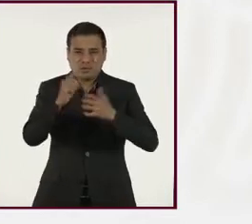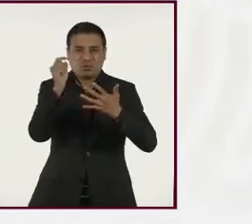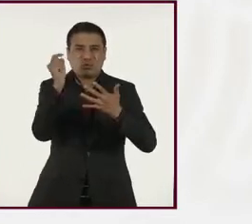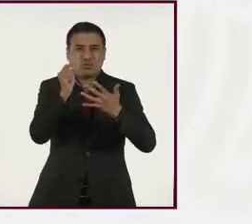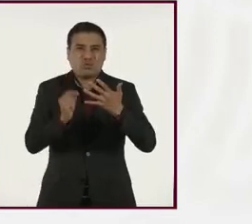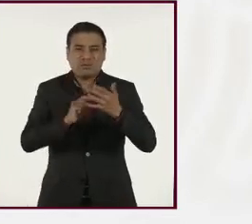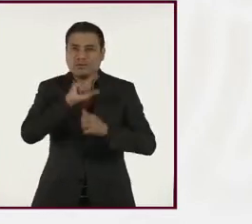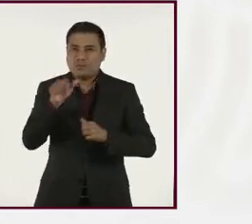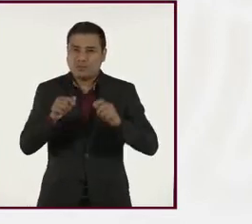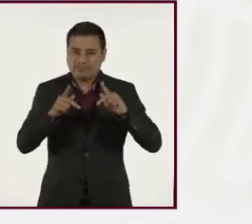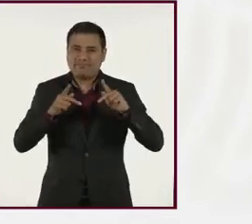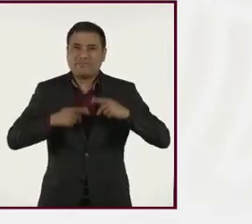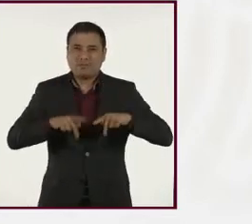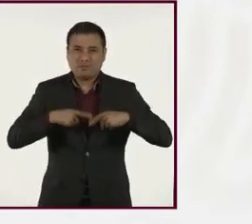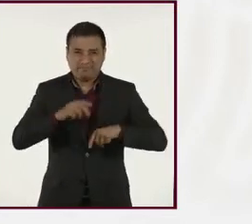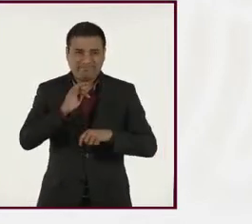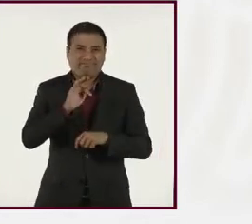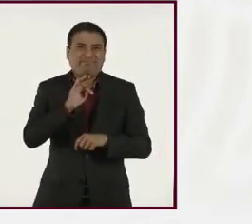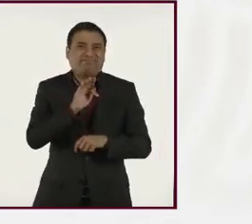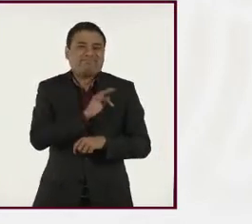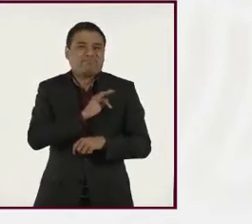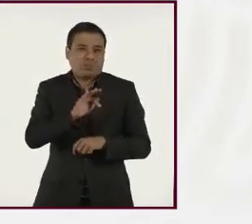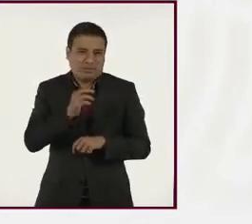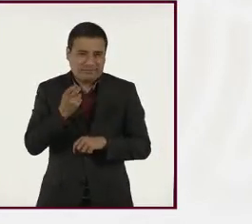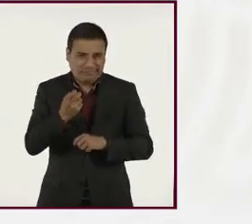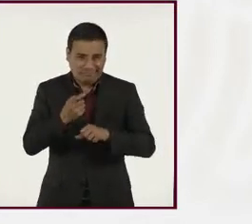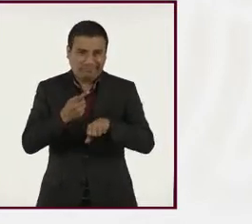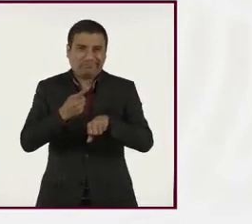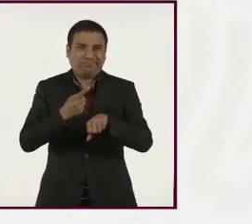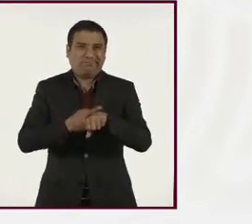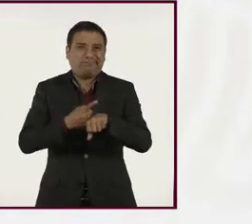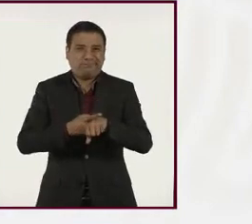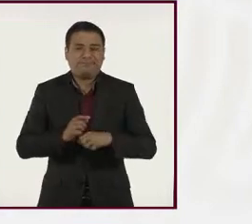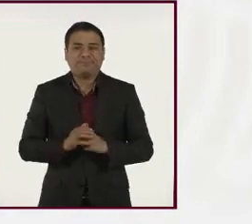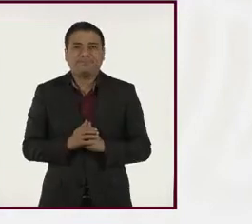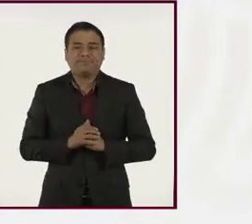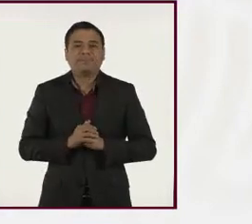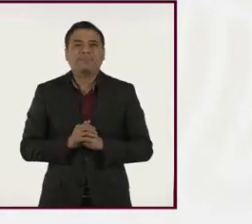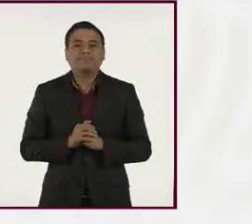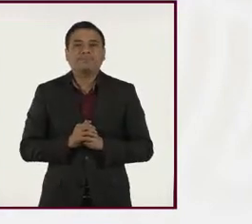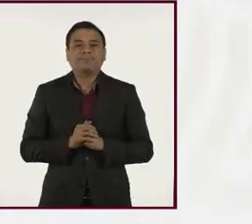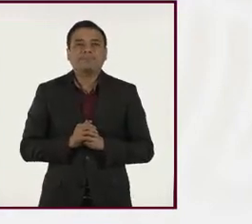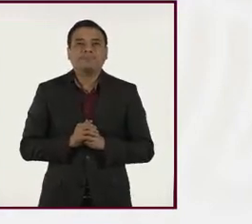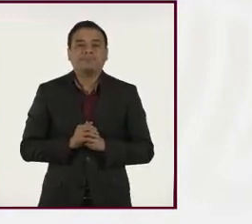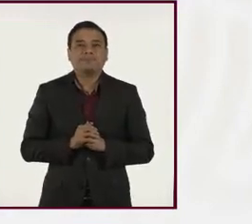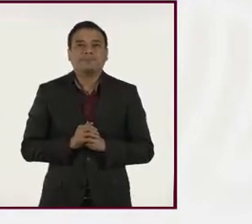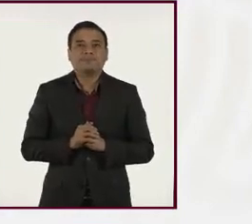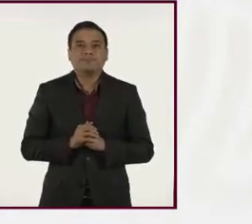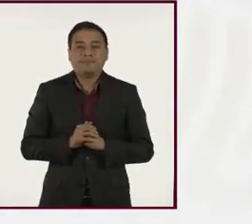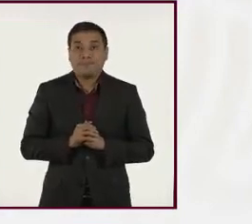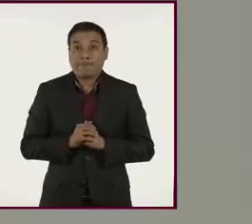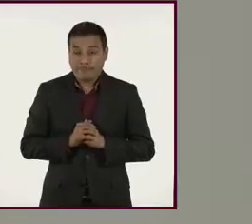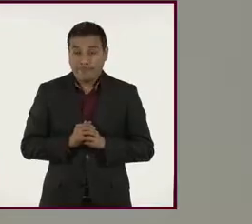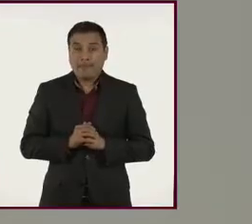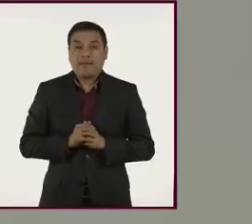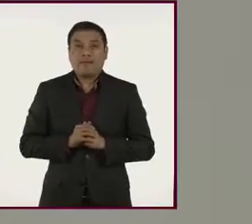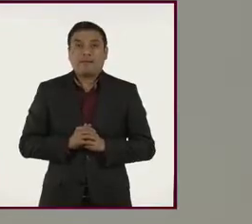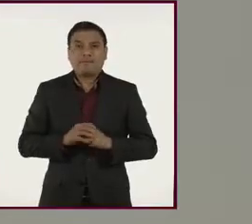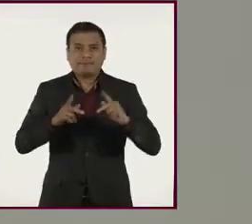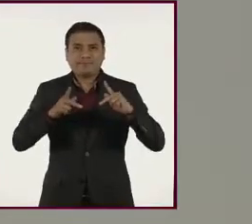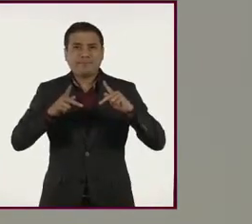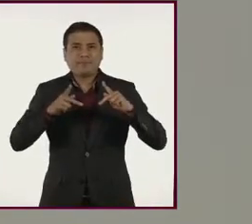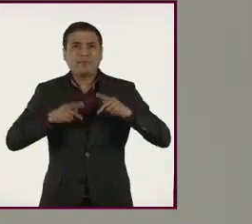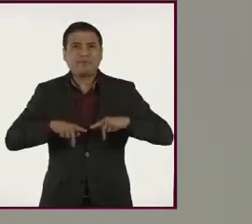una persona llegue a presentar este tipo de trastornos. Ahora, ¿qué hemos visto que está mucho más asociado con la presentación de